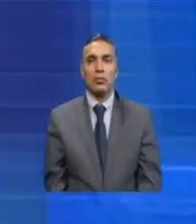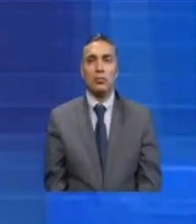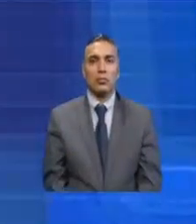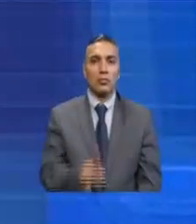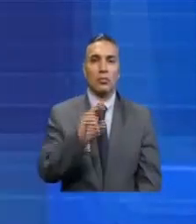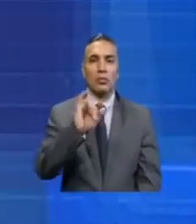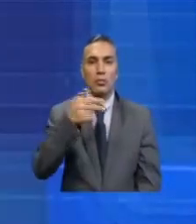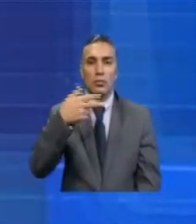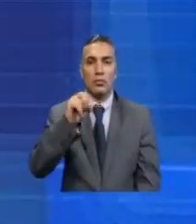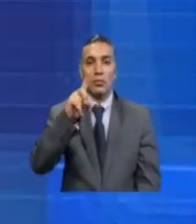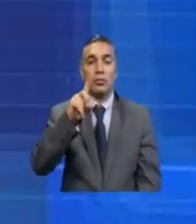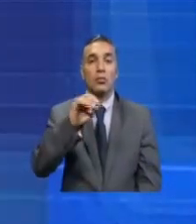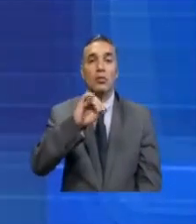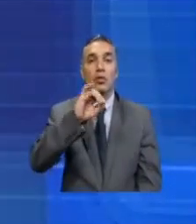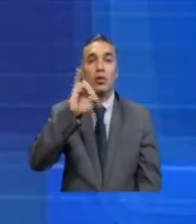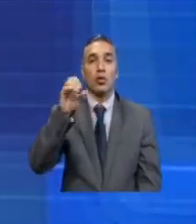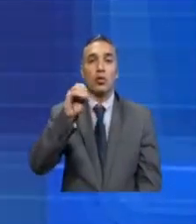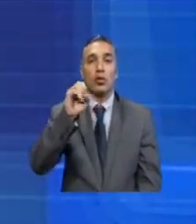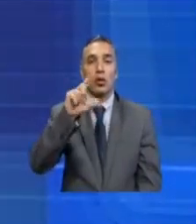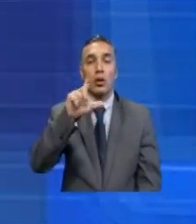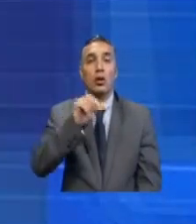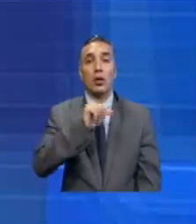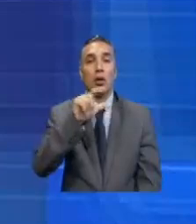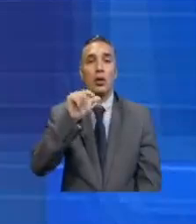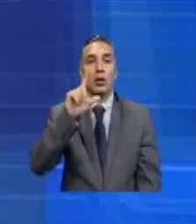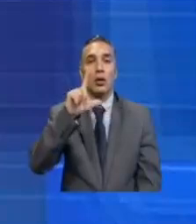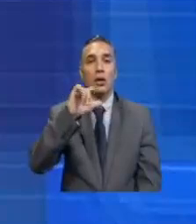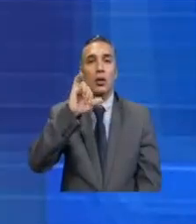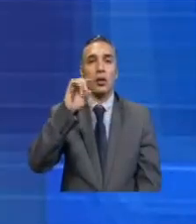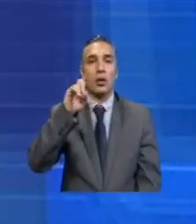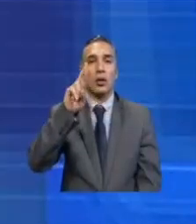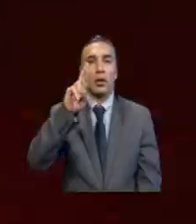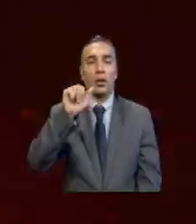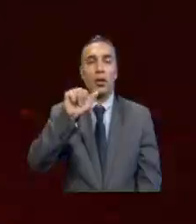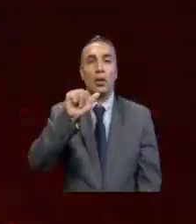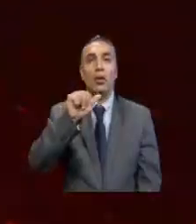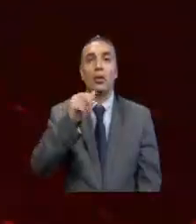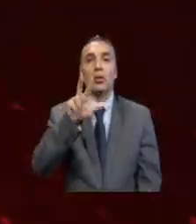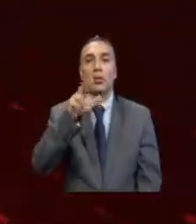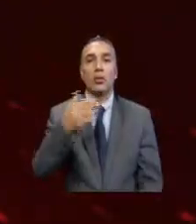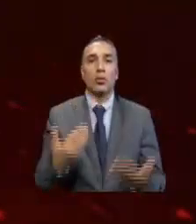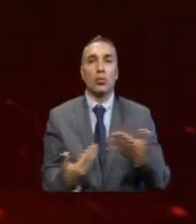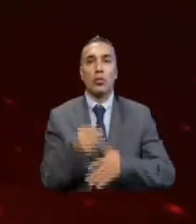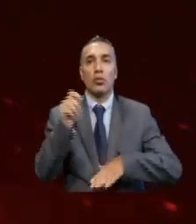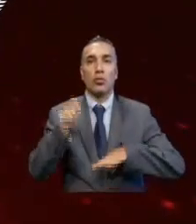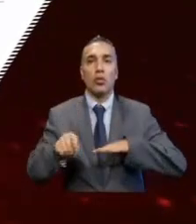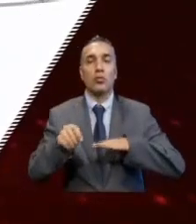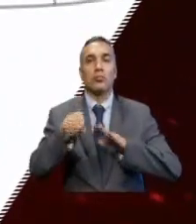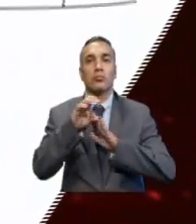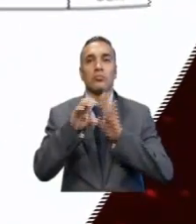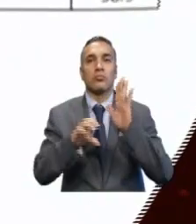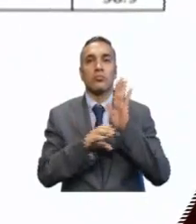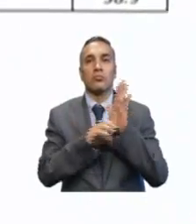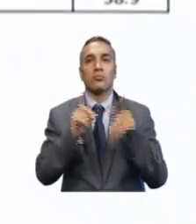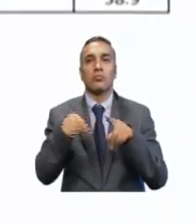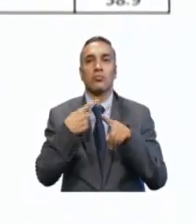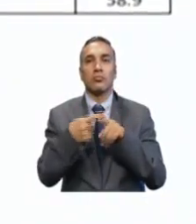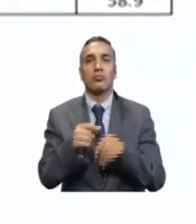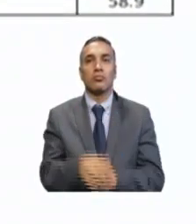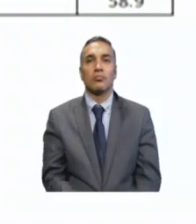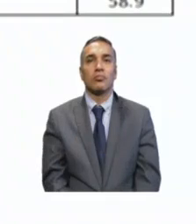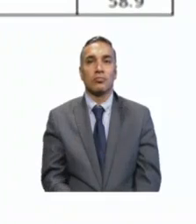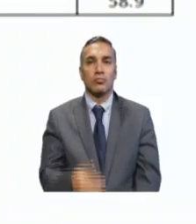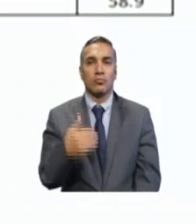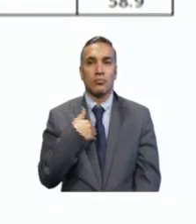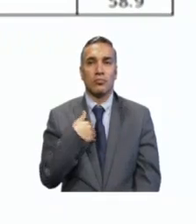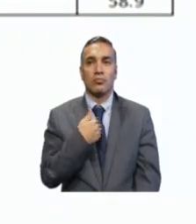Richard Ortiz, Joel Escudero y Alejandra Cárdenas serían los 3 nuevos jueces de la Corte Constitucional luego de haber